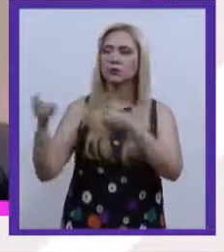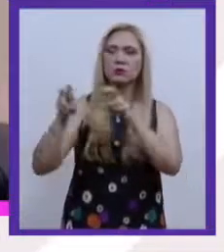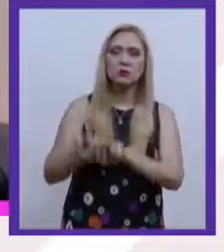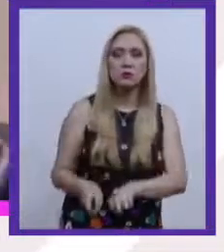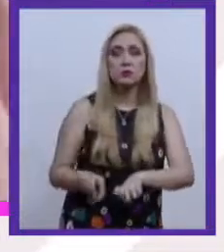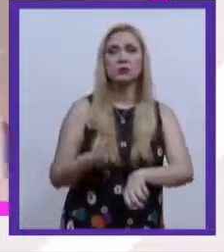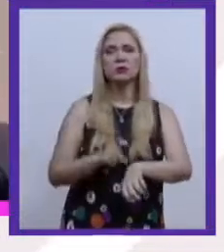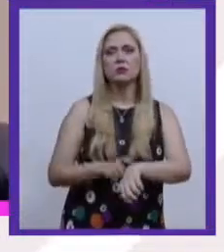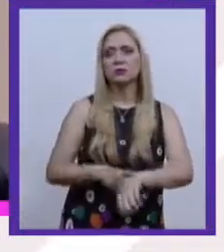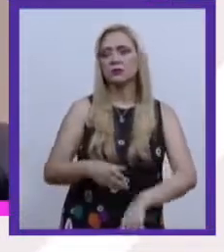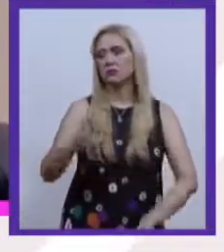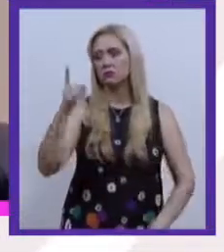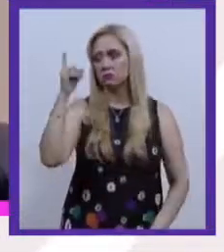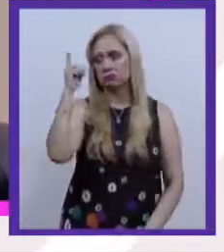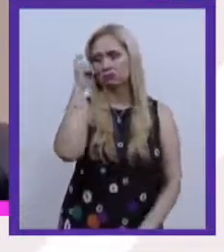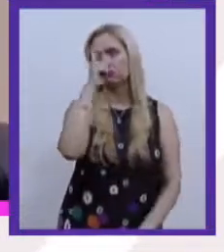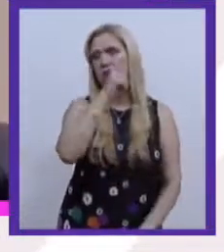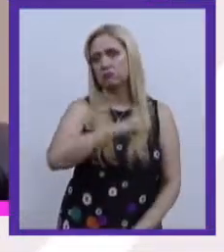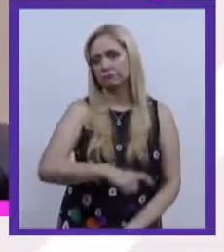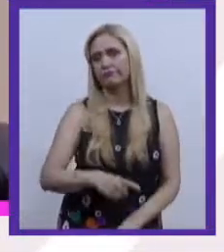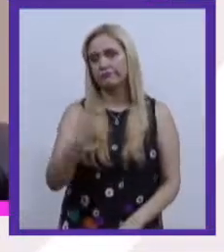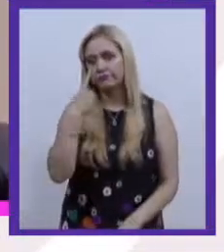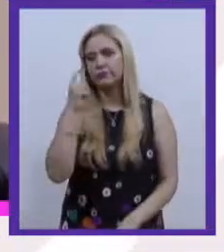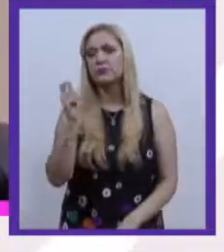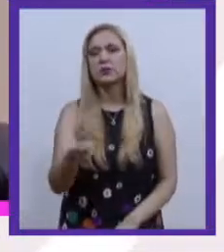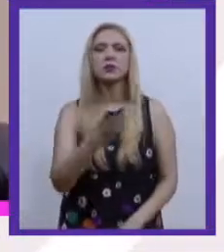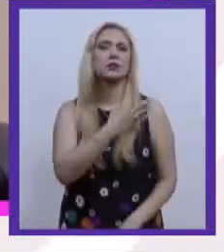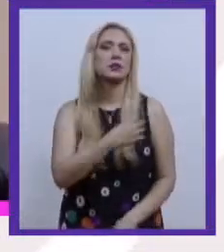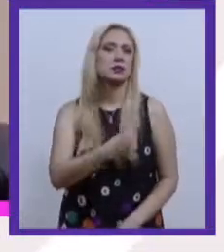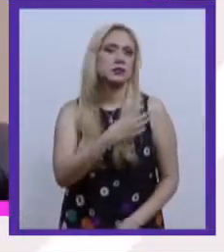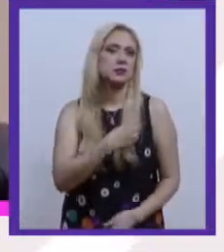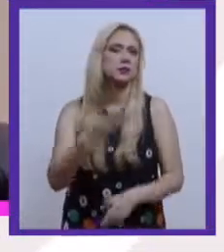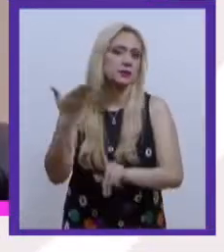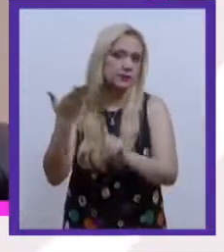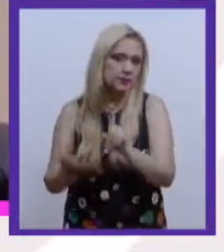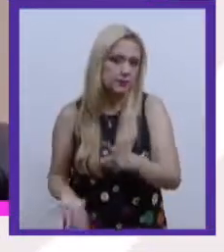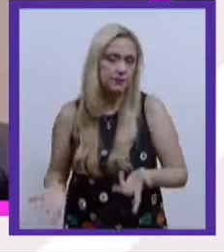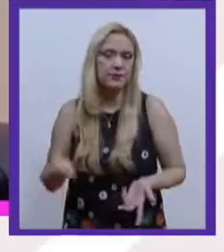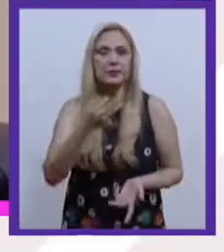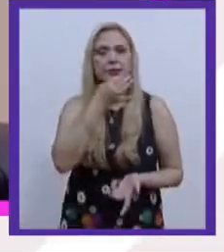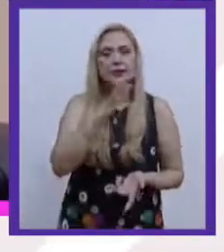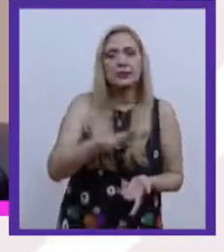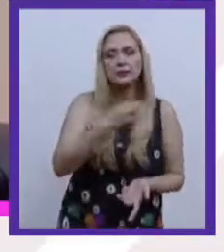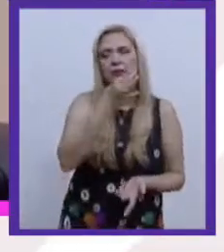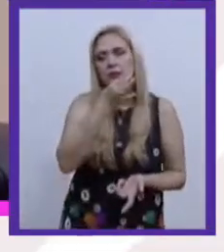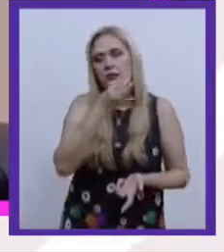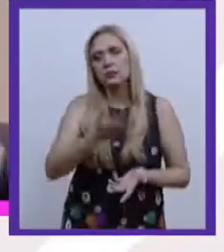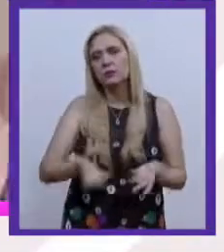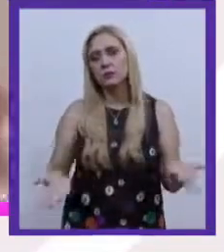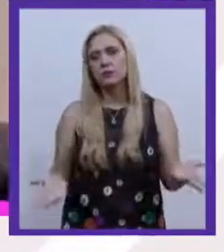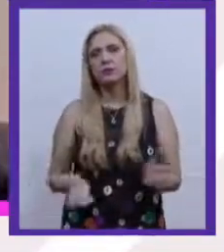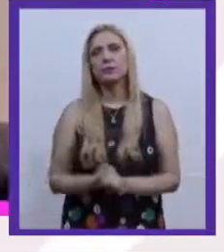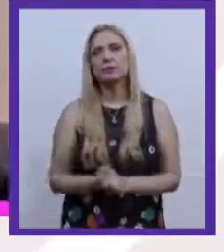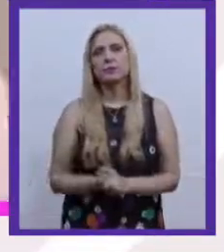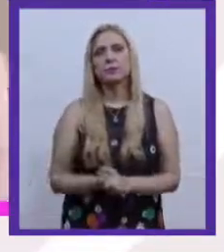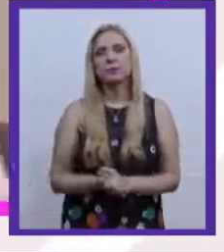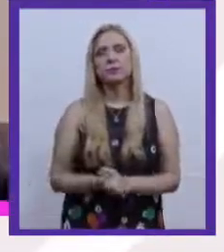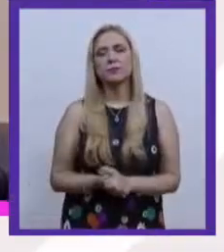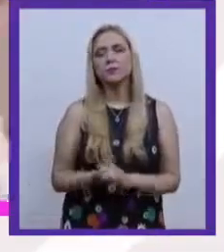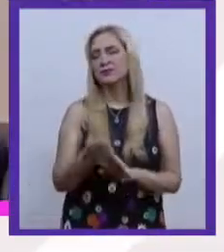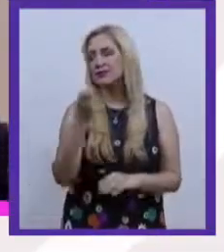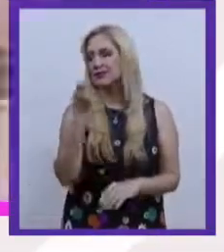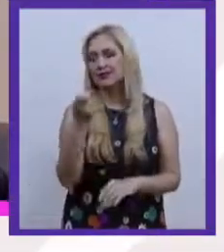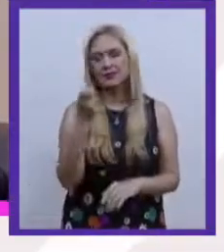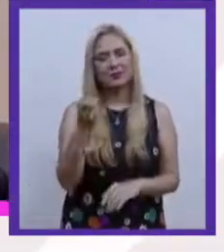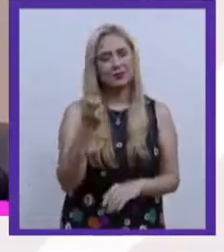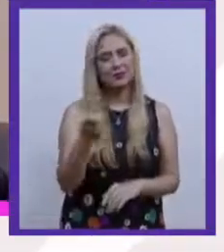junta escolar y ponerse al tanto de la situación de las niñas y niños, ¿no? Niñas, niños y niñas. Y entonces, el diseño está